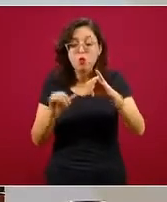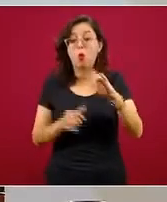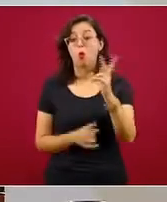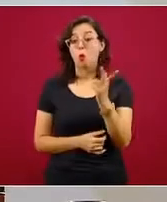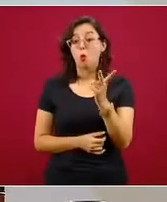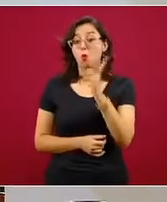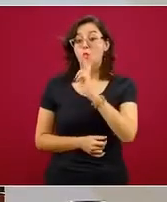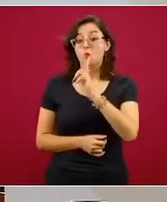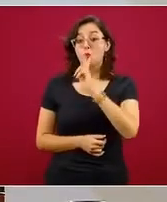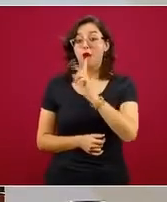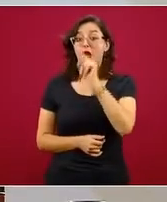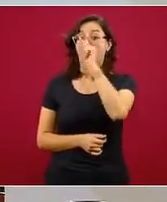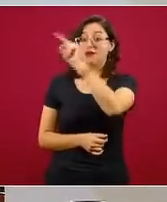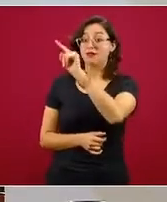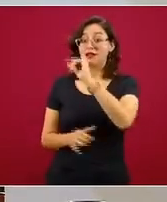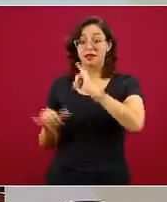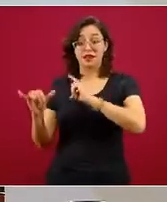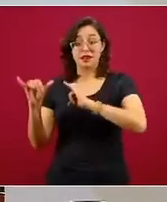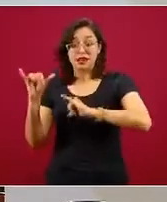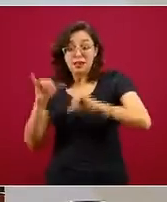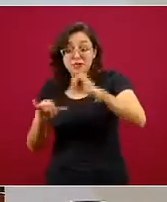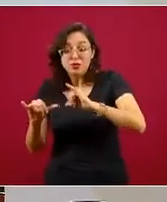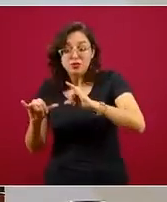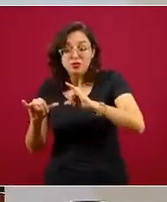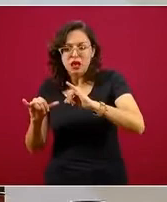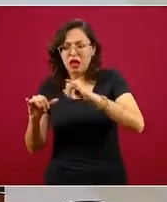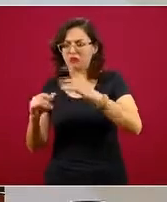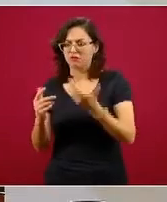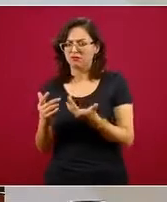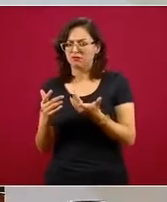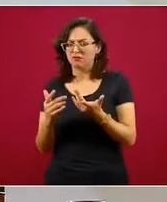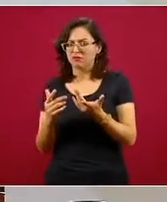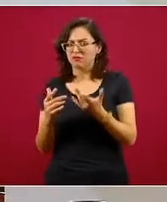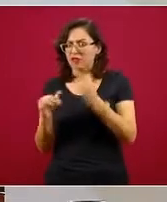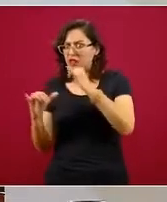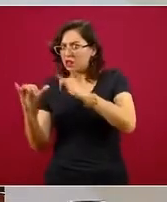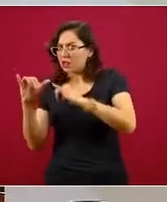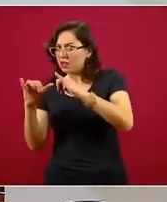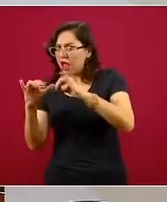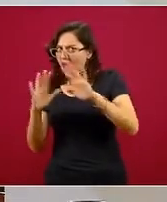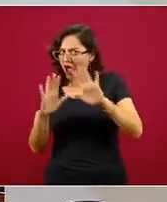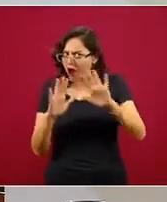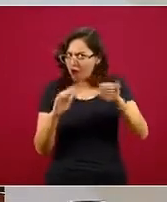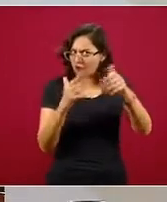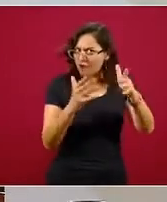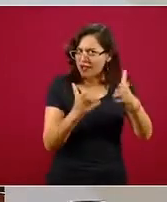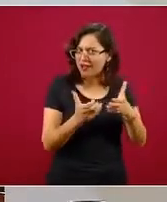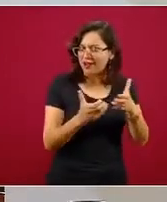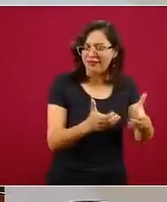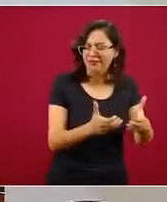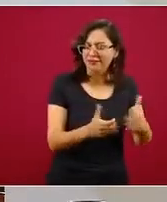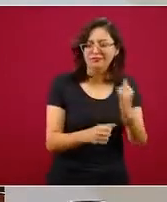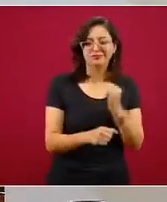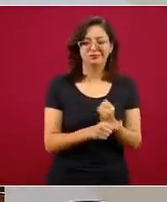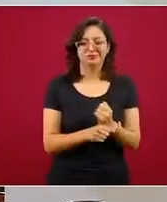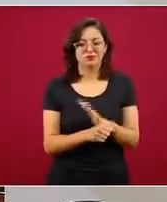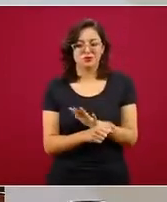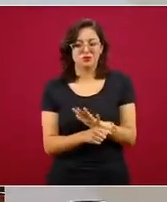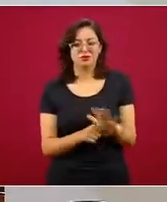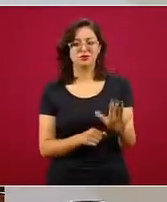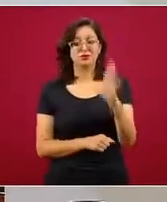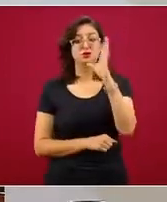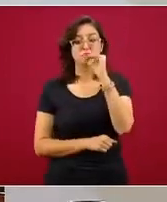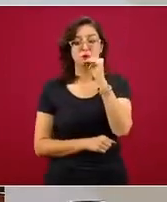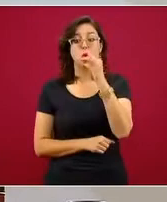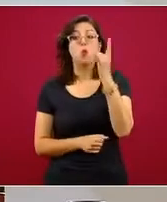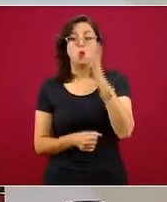se hace en un laboratorio. No hay manera de hacerlo en otro lado porque no existe la tecnología para hacer este tipo de prueba fuera